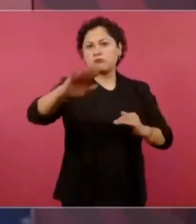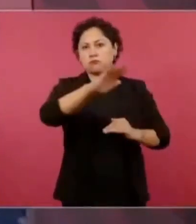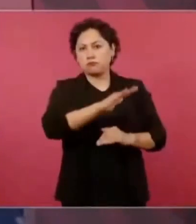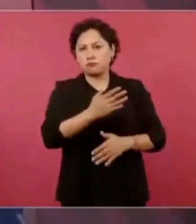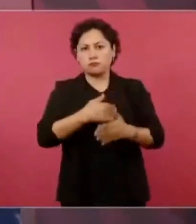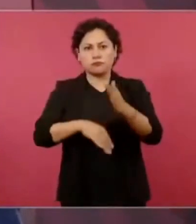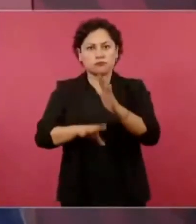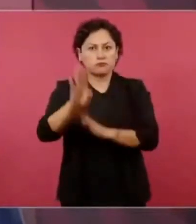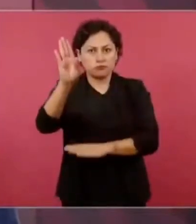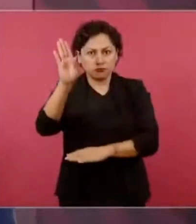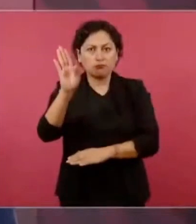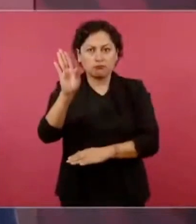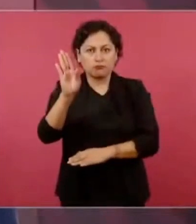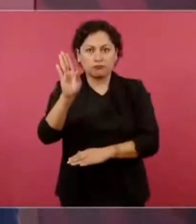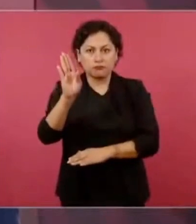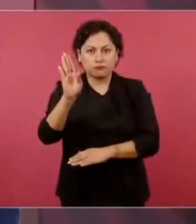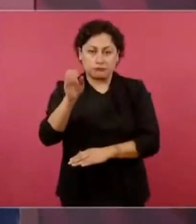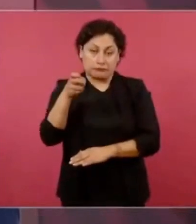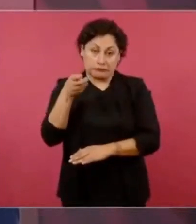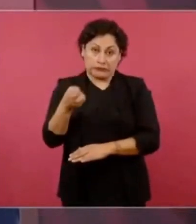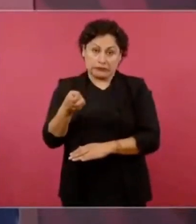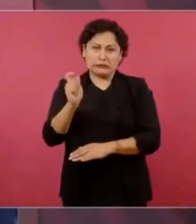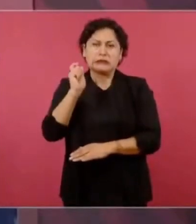Es progreso con justicia.